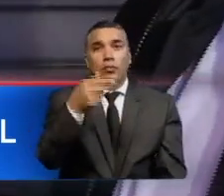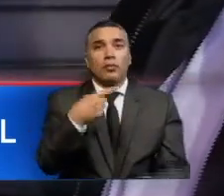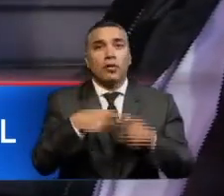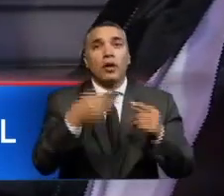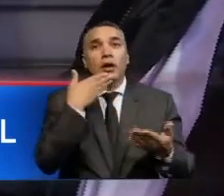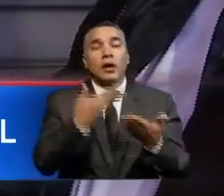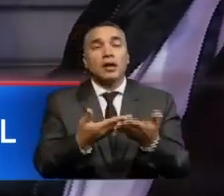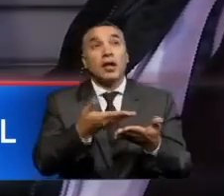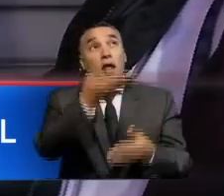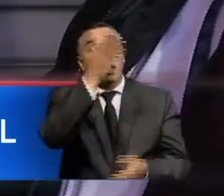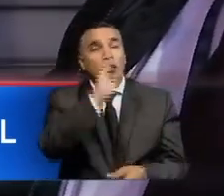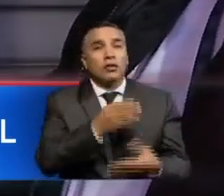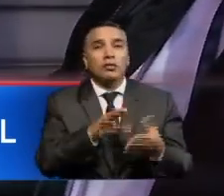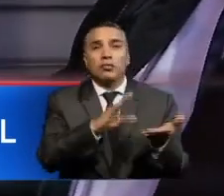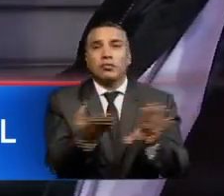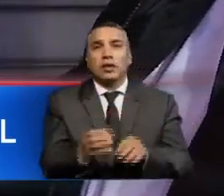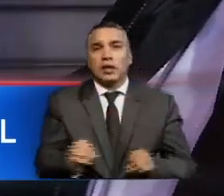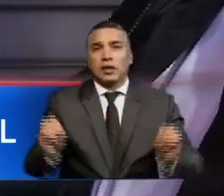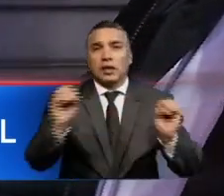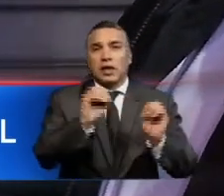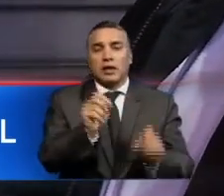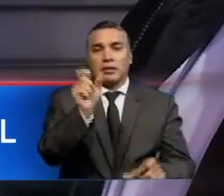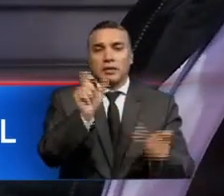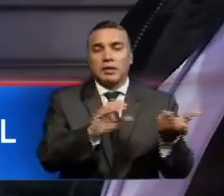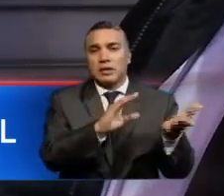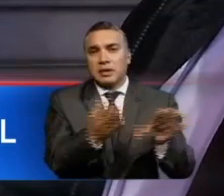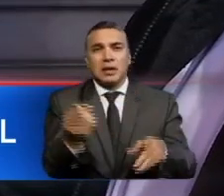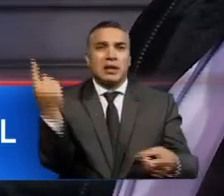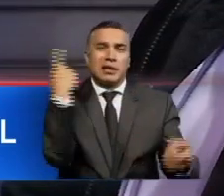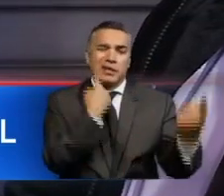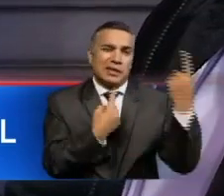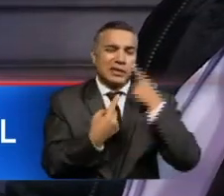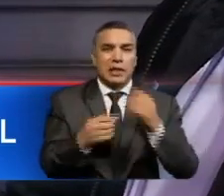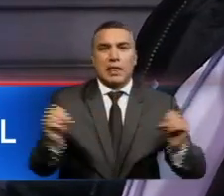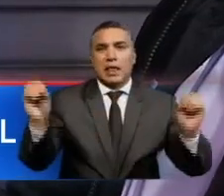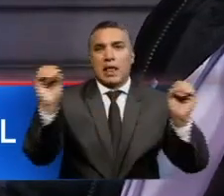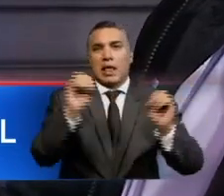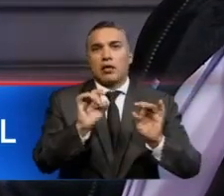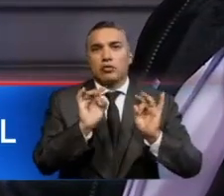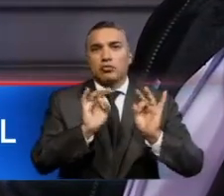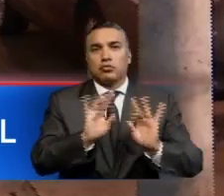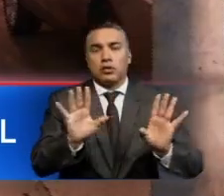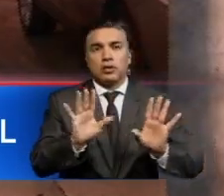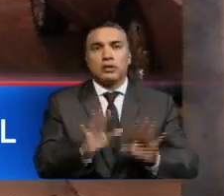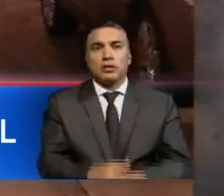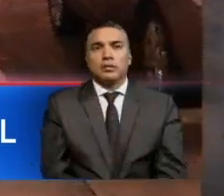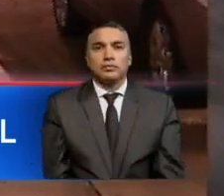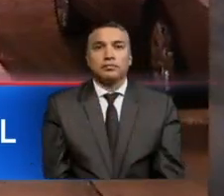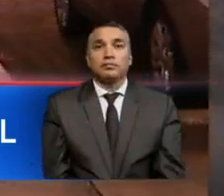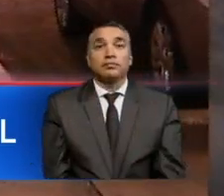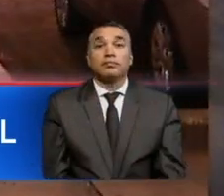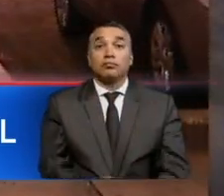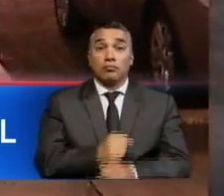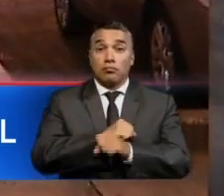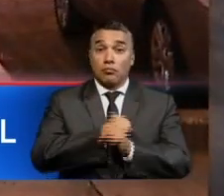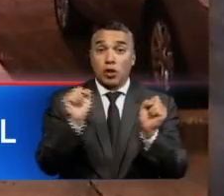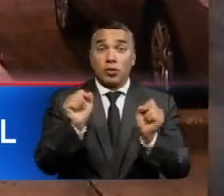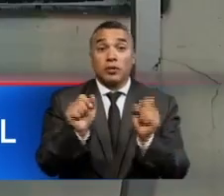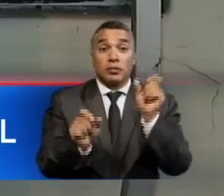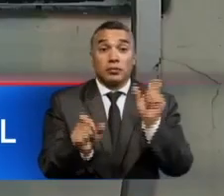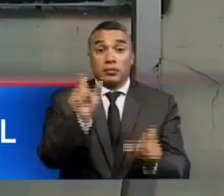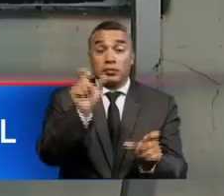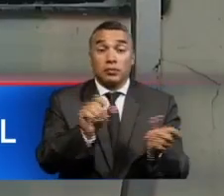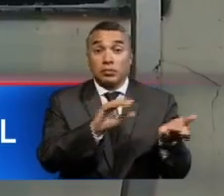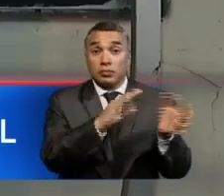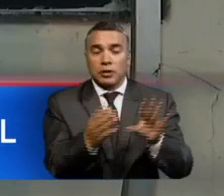sin ninguna novedad en el punto, ninguna víctima ni nada por eso, ningún herido, no hay novedad de importancia. El atentado no dejó